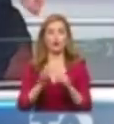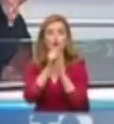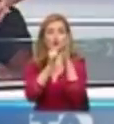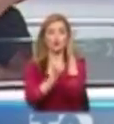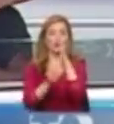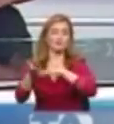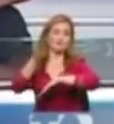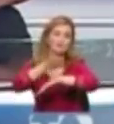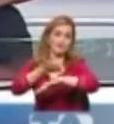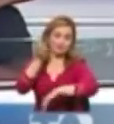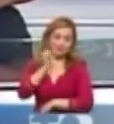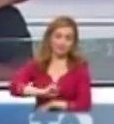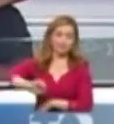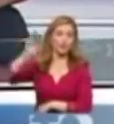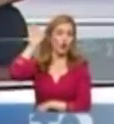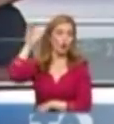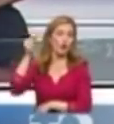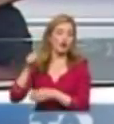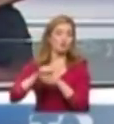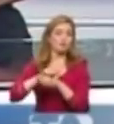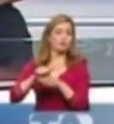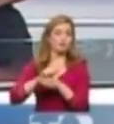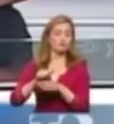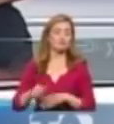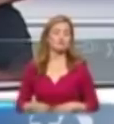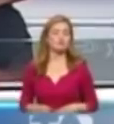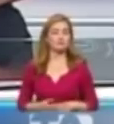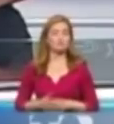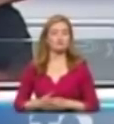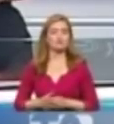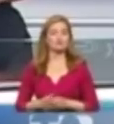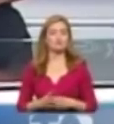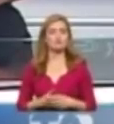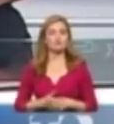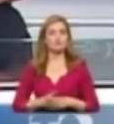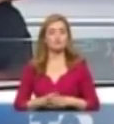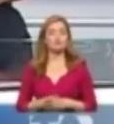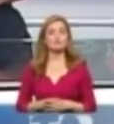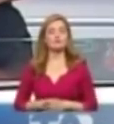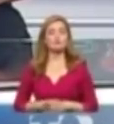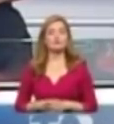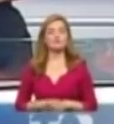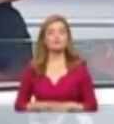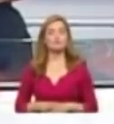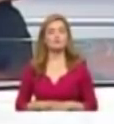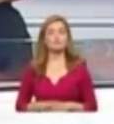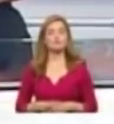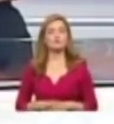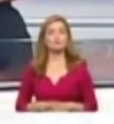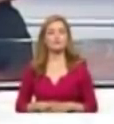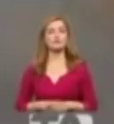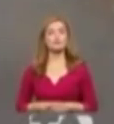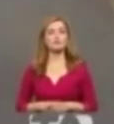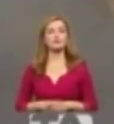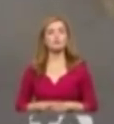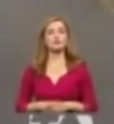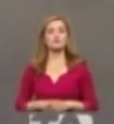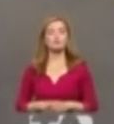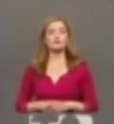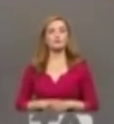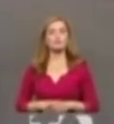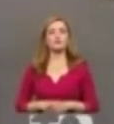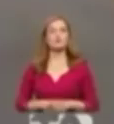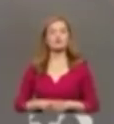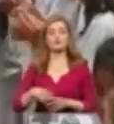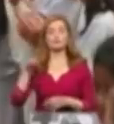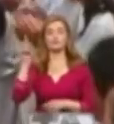agenda antes de retornar a su entrenamiento en la ciudad de Cuenca para seguir con su preparación deportiva. impulsar el deporte. Óscar